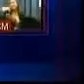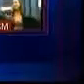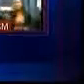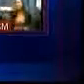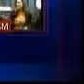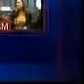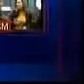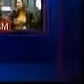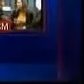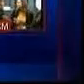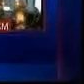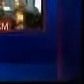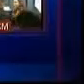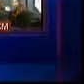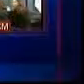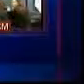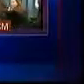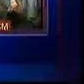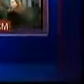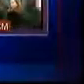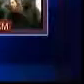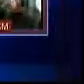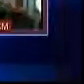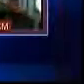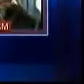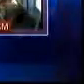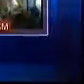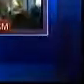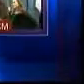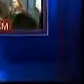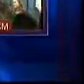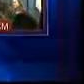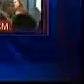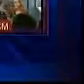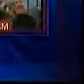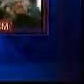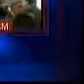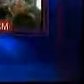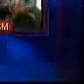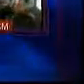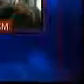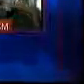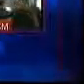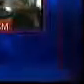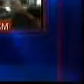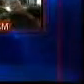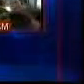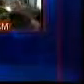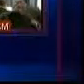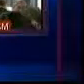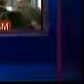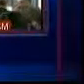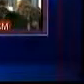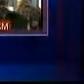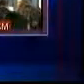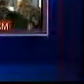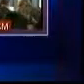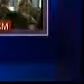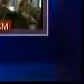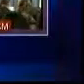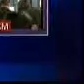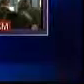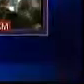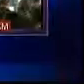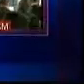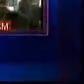estudios. Gracias, Julio César, por esta información. Nuestro compañero se encontraba pues, en la sede de la PCM, en donde se da esta conferencia de prensa, y lo